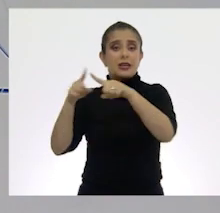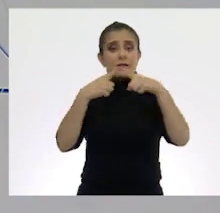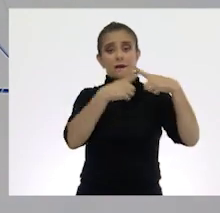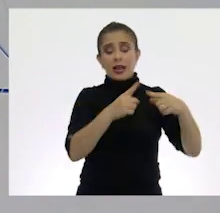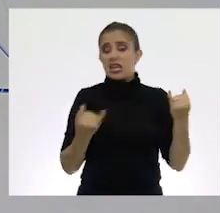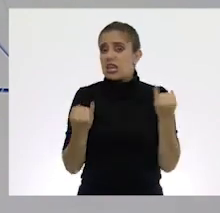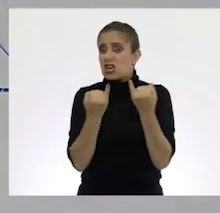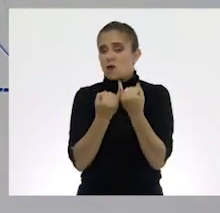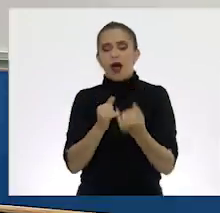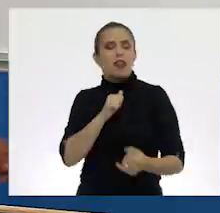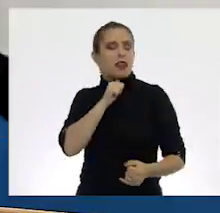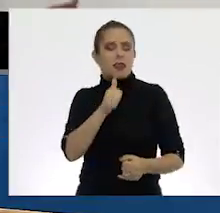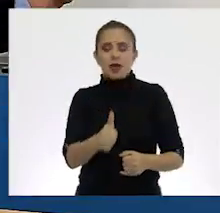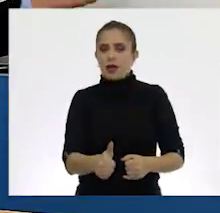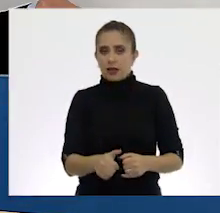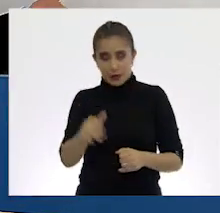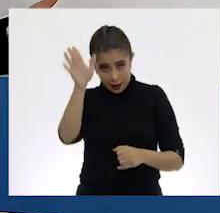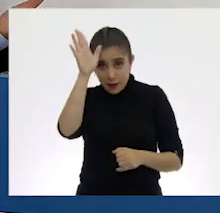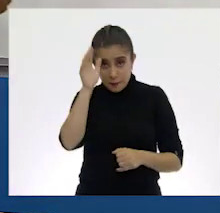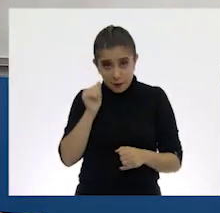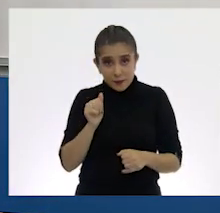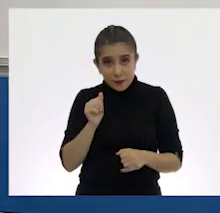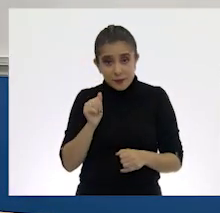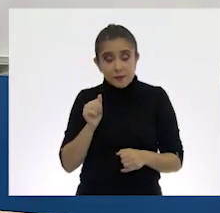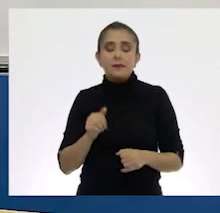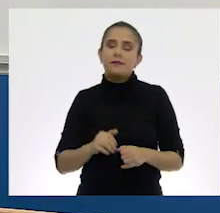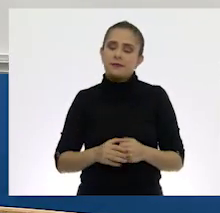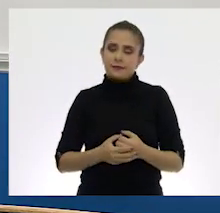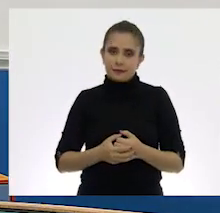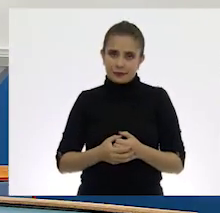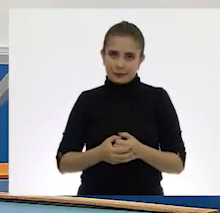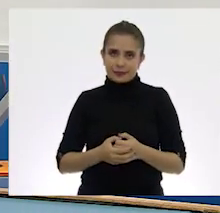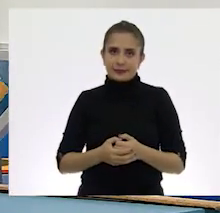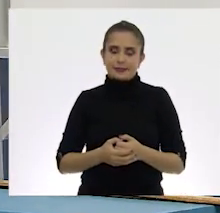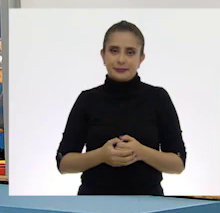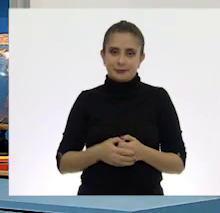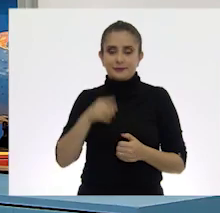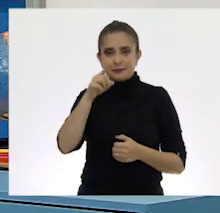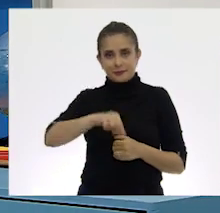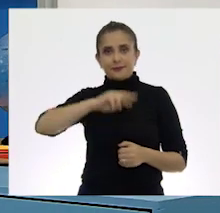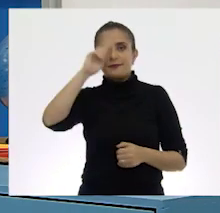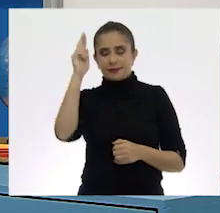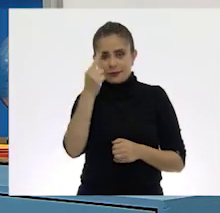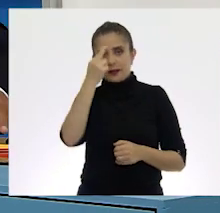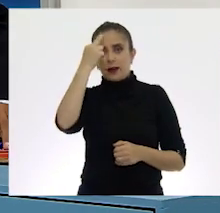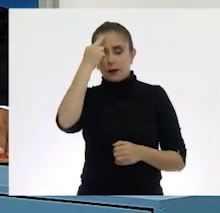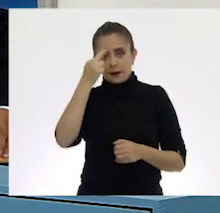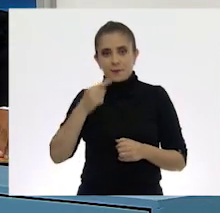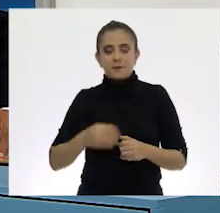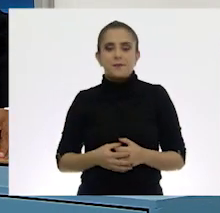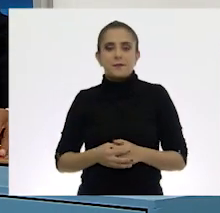iguales. ¿De acuerdo? Tenemos entonces, recordemos un poquito